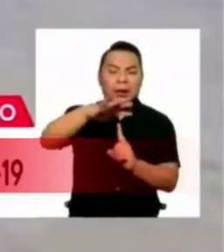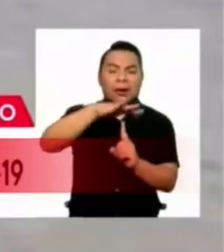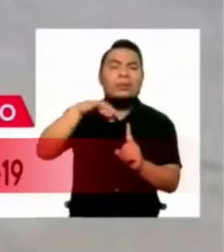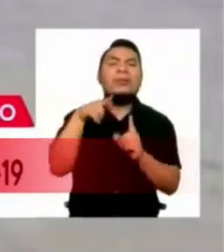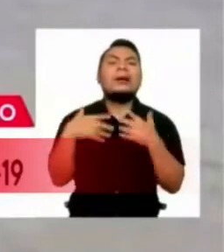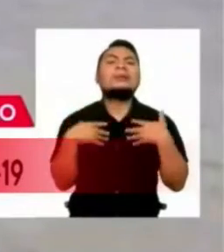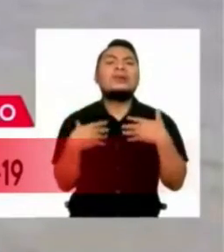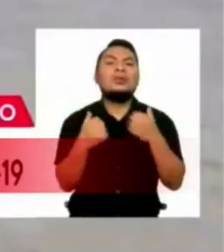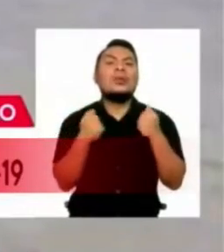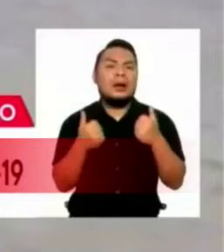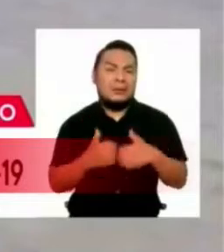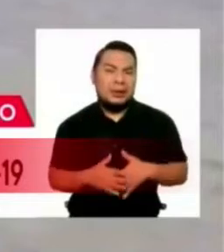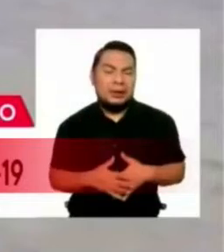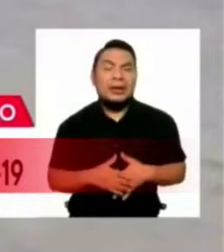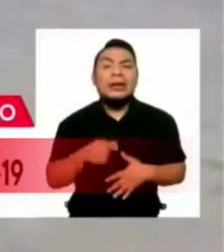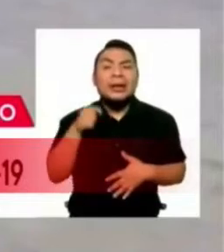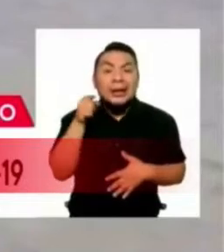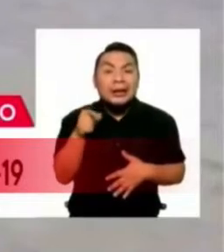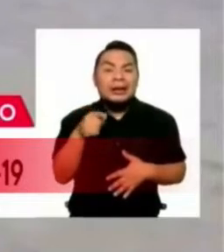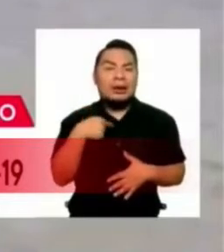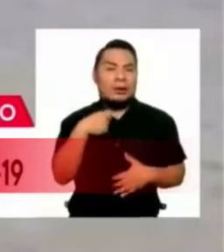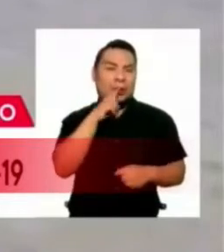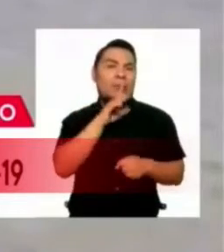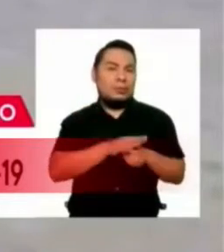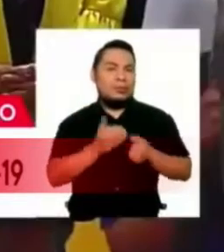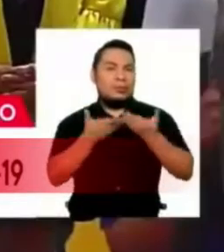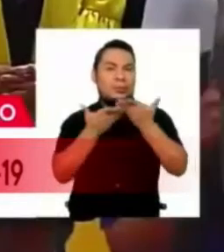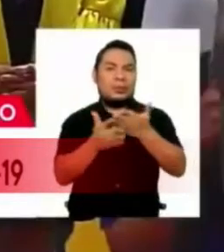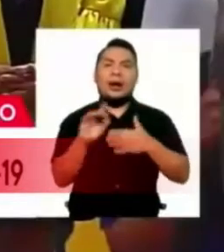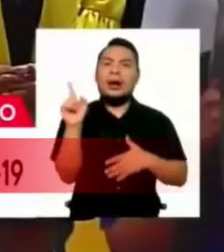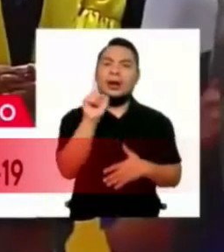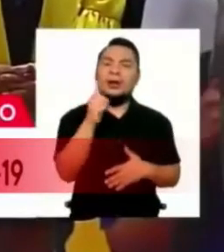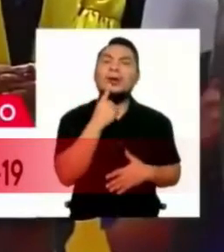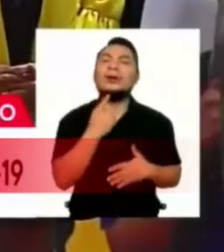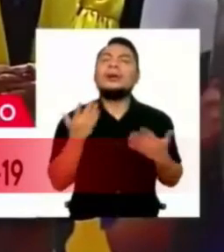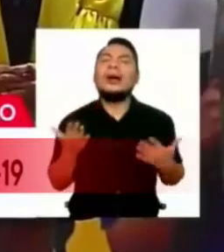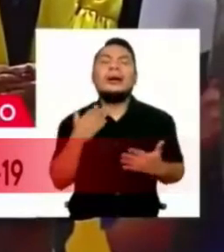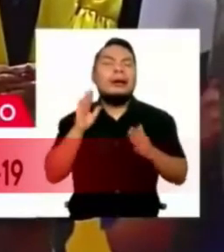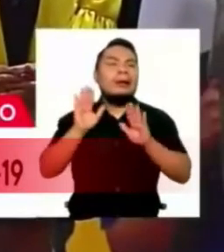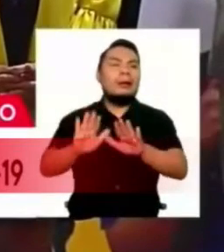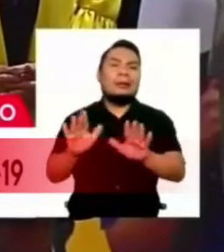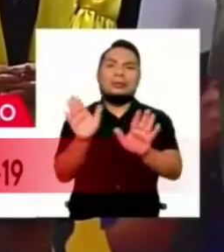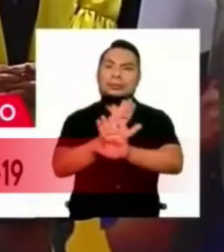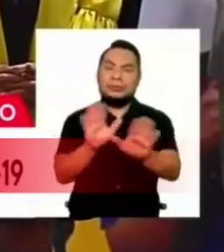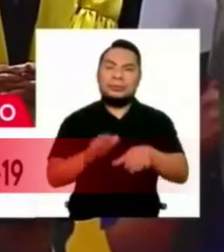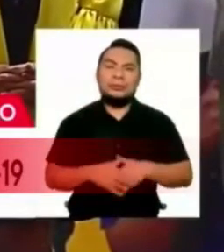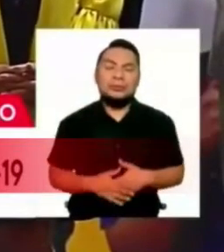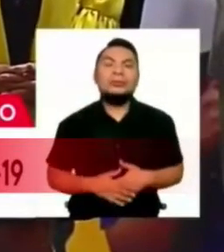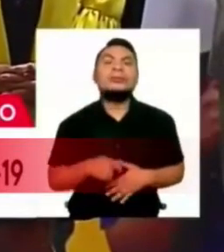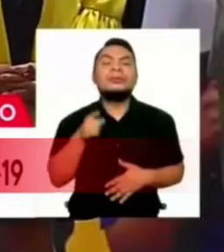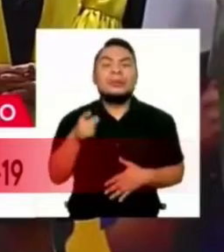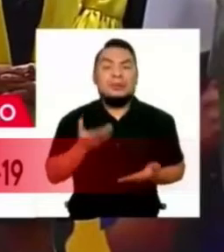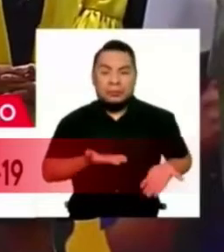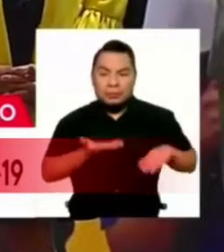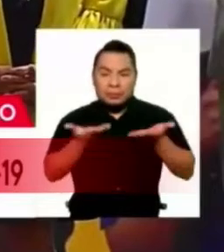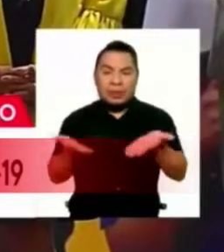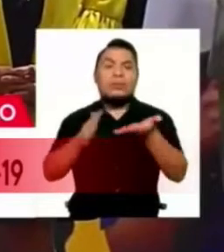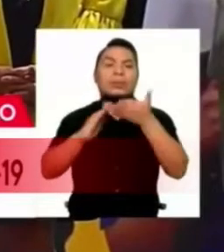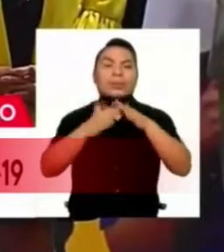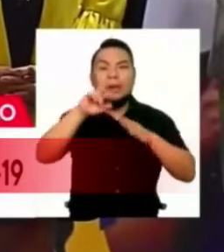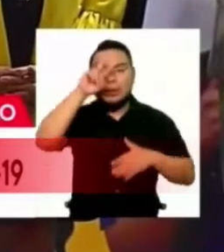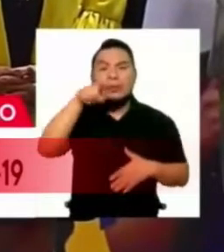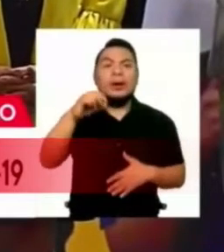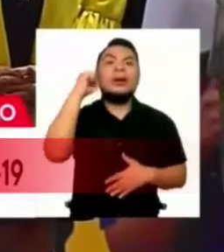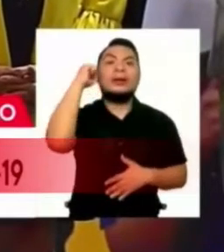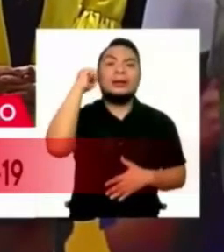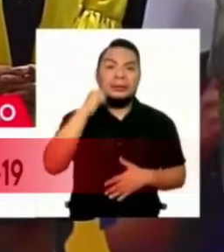ambiente saludable. Ese es nuestro compromiso. No vamos a dar marcha atrás en devolverle al pueblo